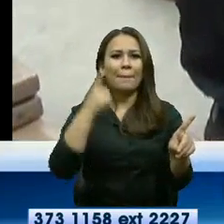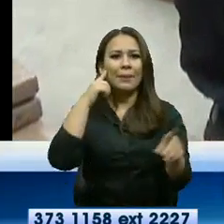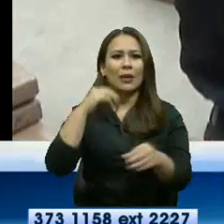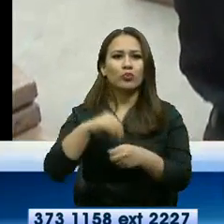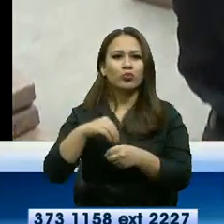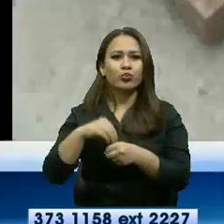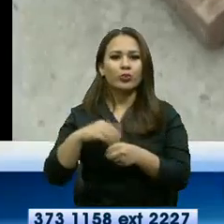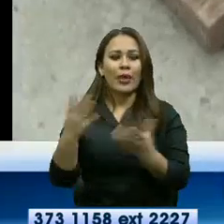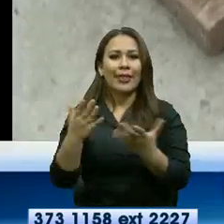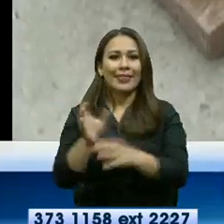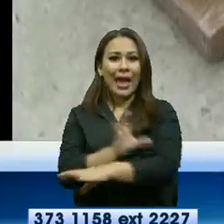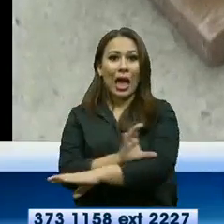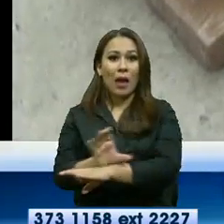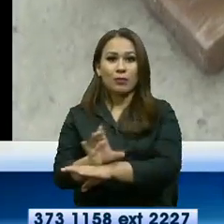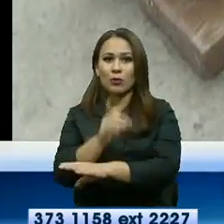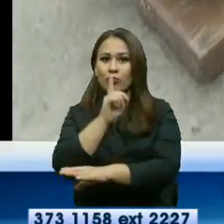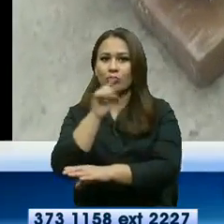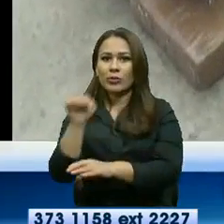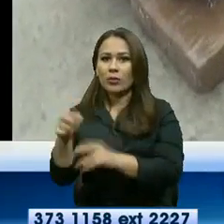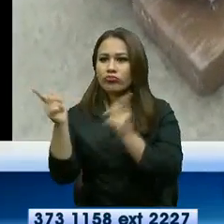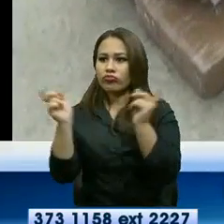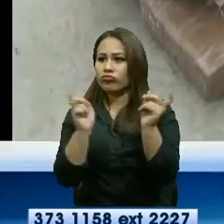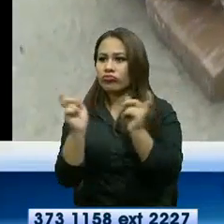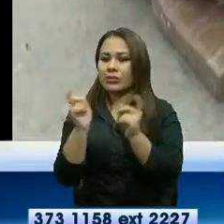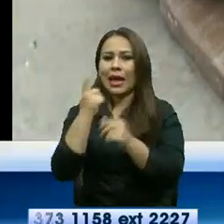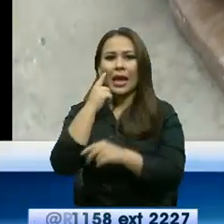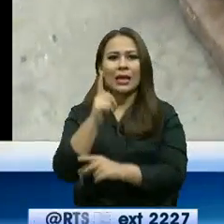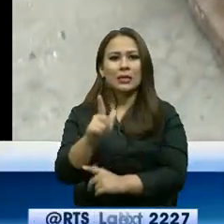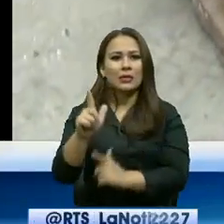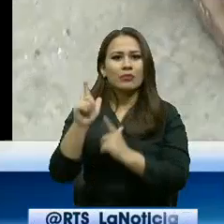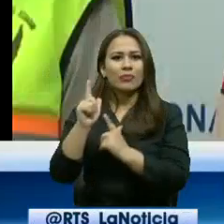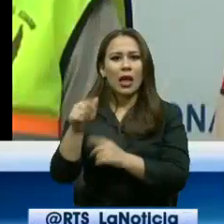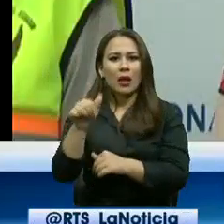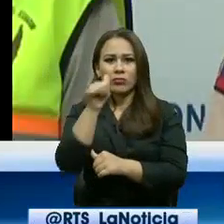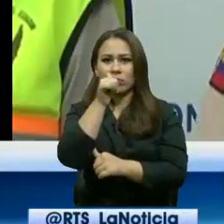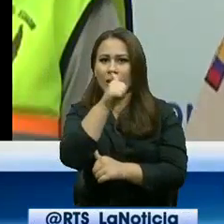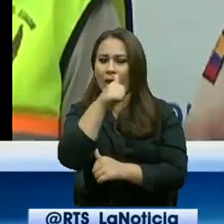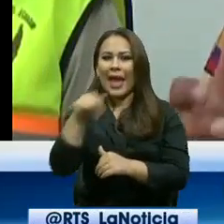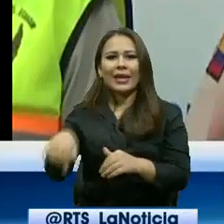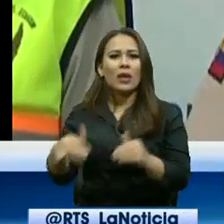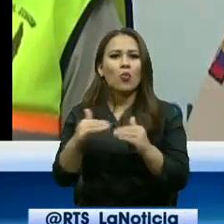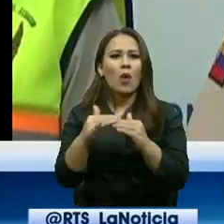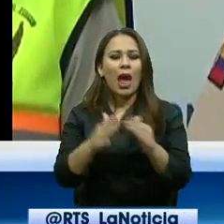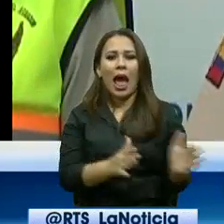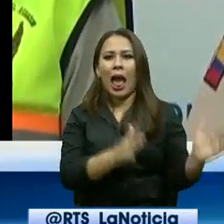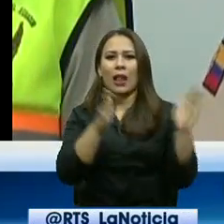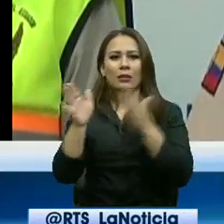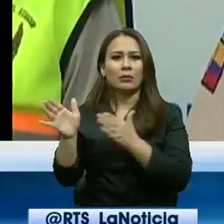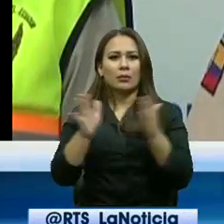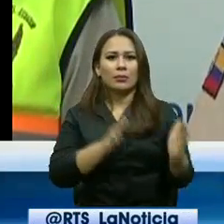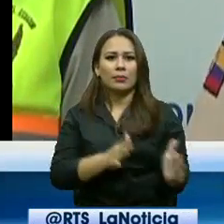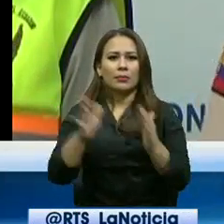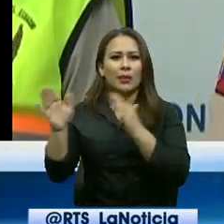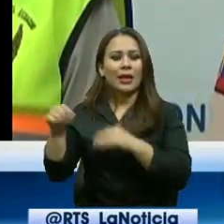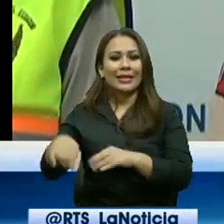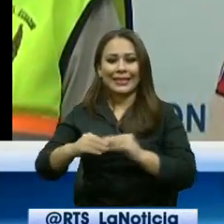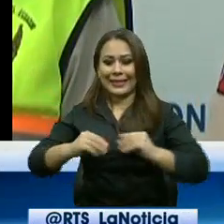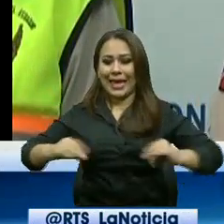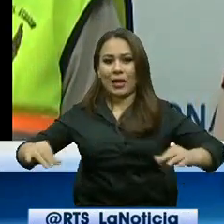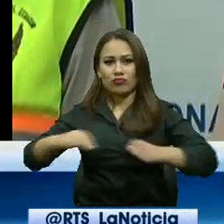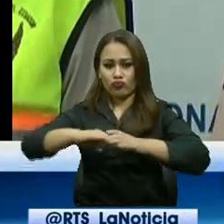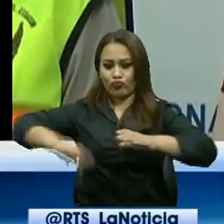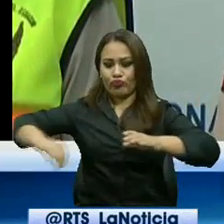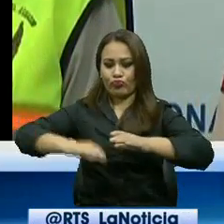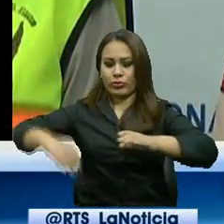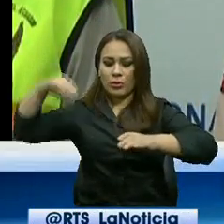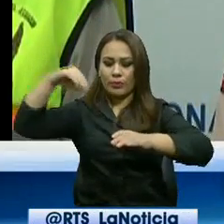en la finca donde se vigilaba desde casetas la seguridad del alcaloide. Sí, son huecos que se cavan en la tierra, tienen sus